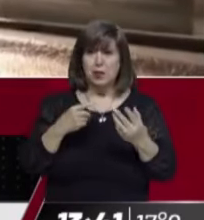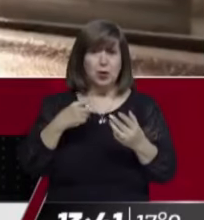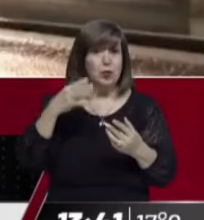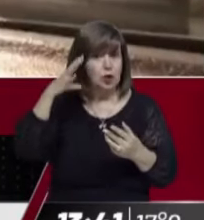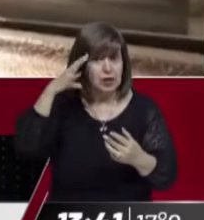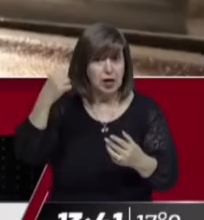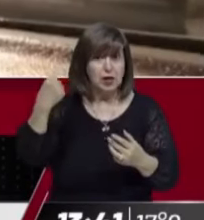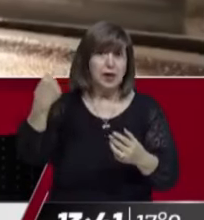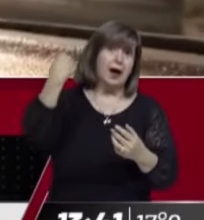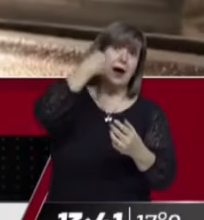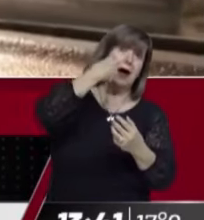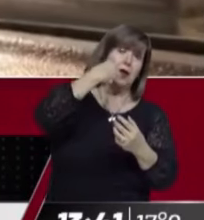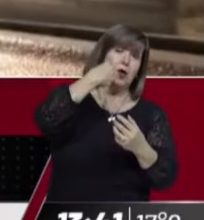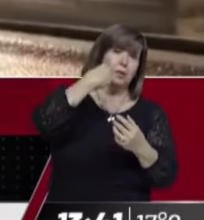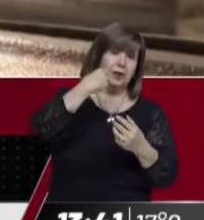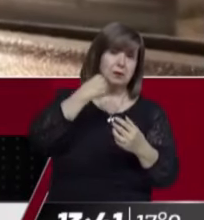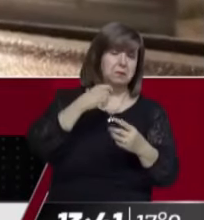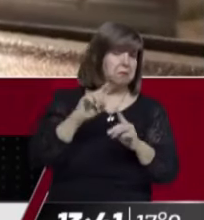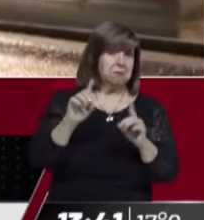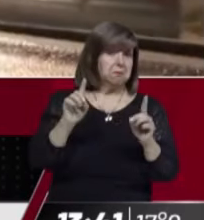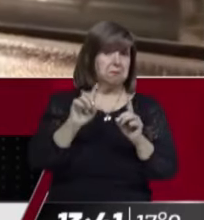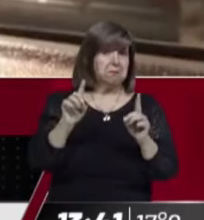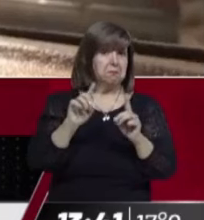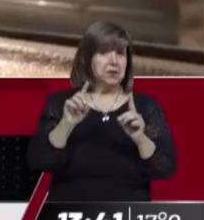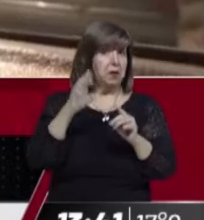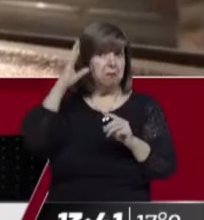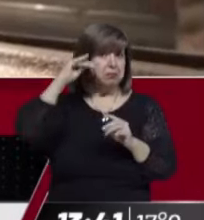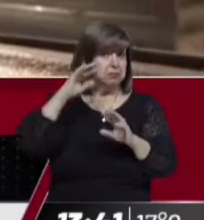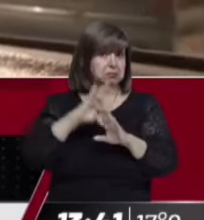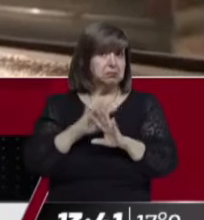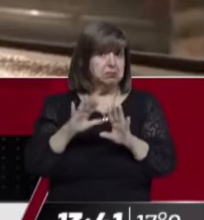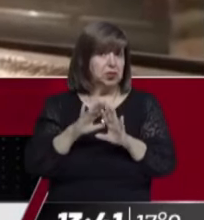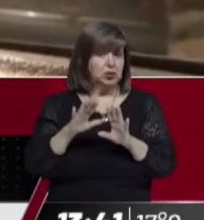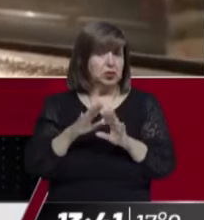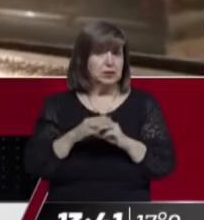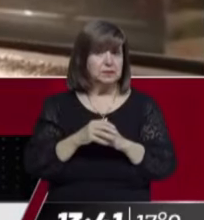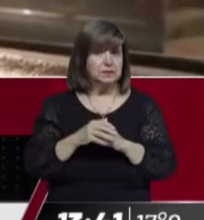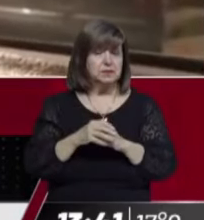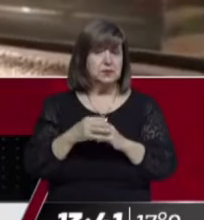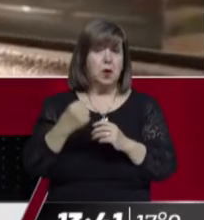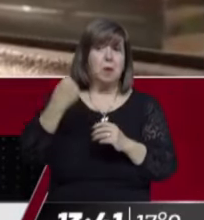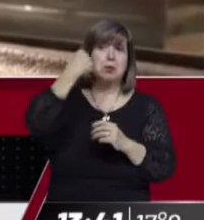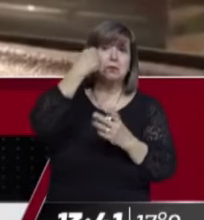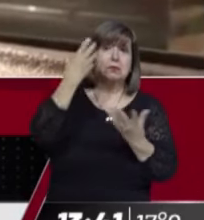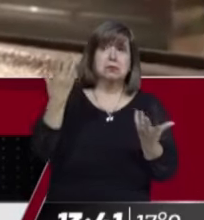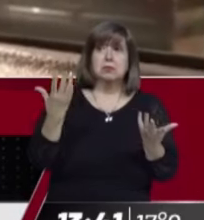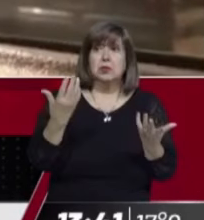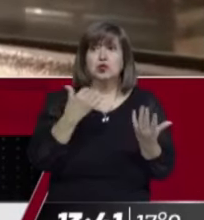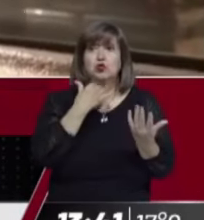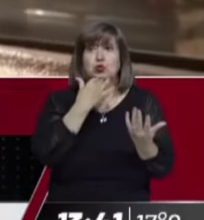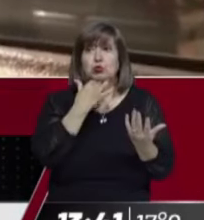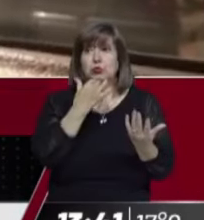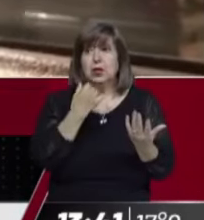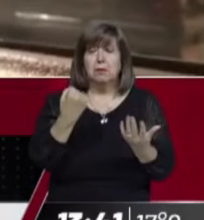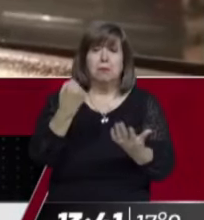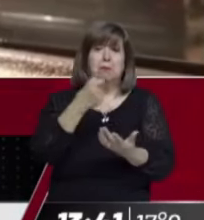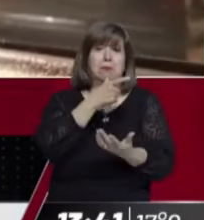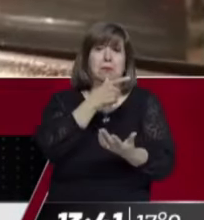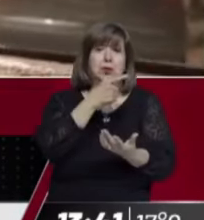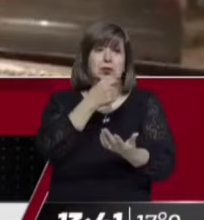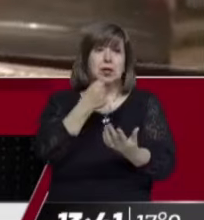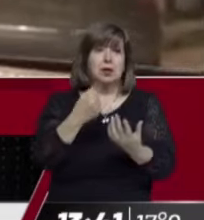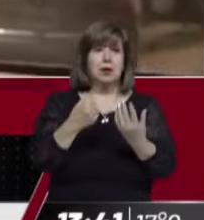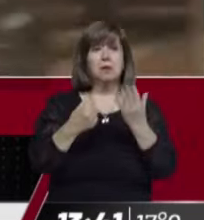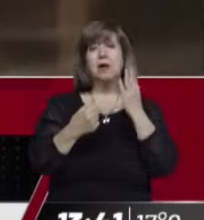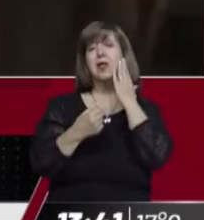el que caes al pavimento desmayada no no no me acuerdo de eso eso que fue una trompada yo creo que sí porque me la